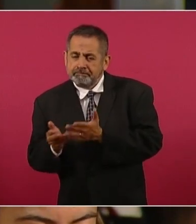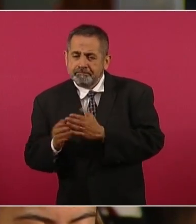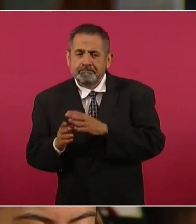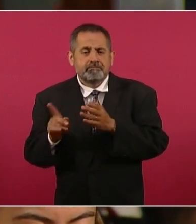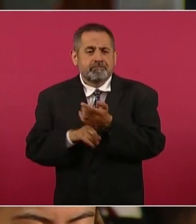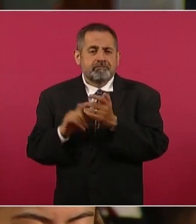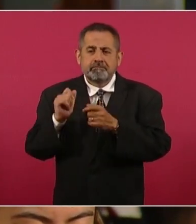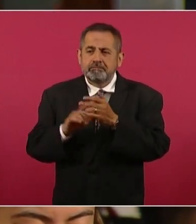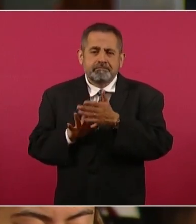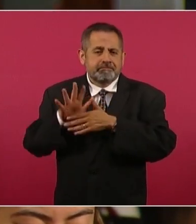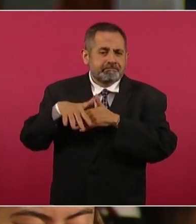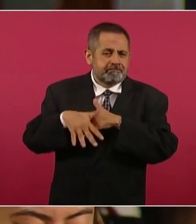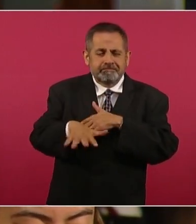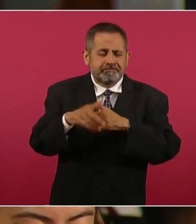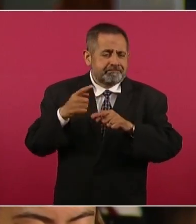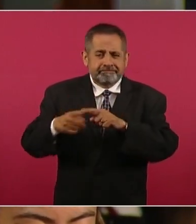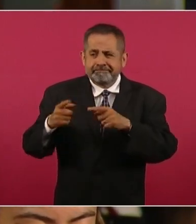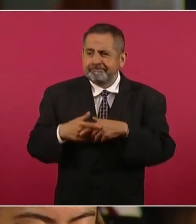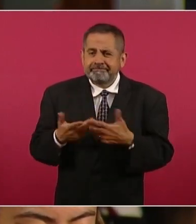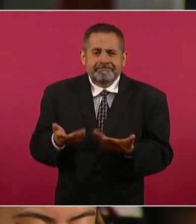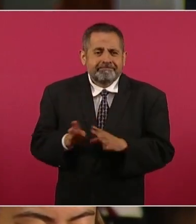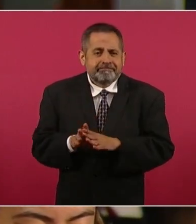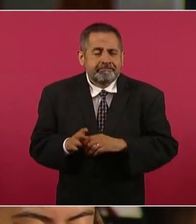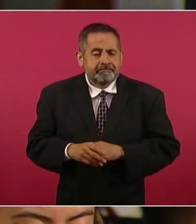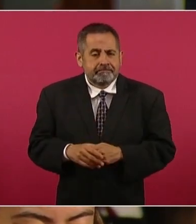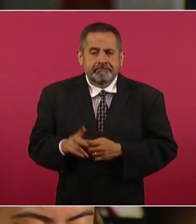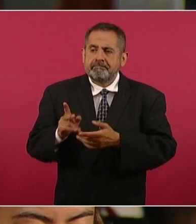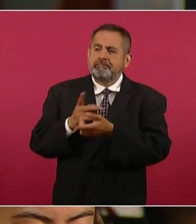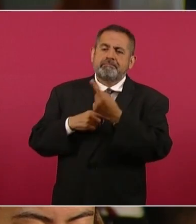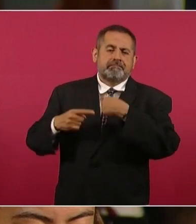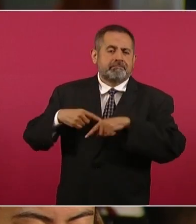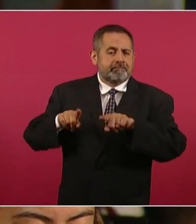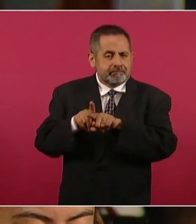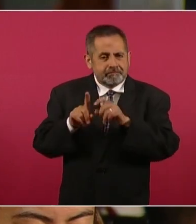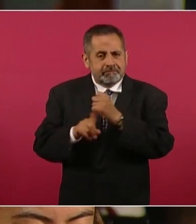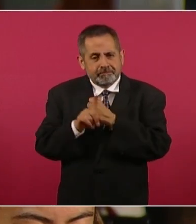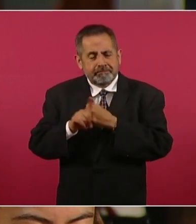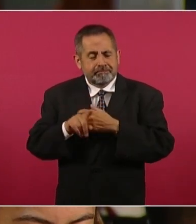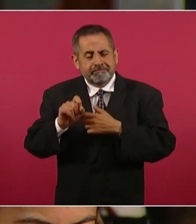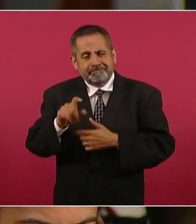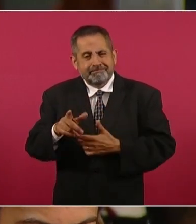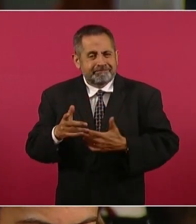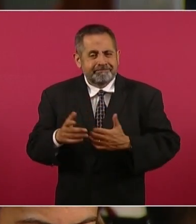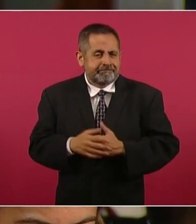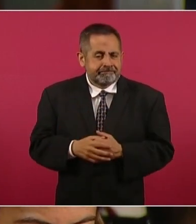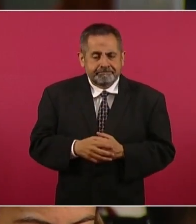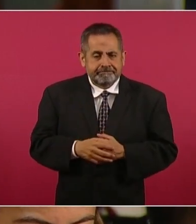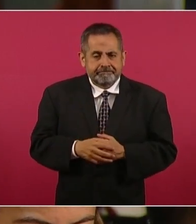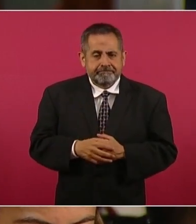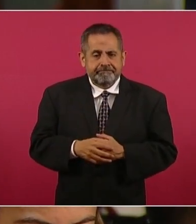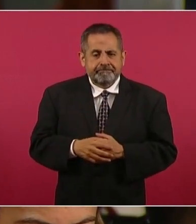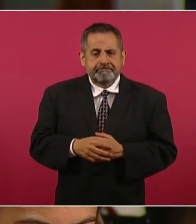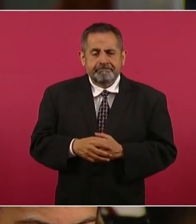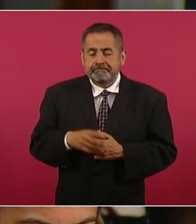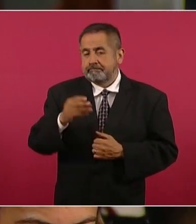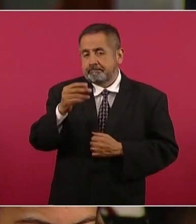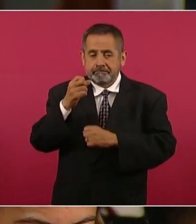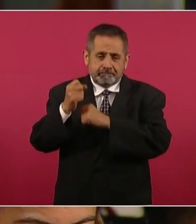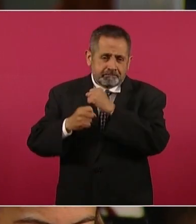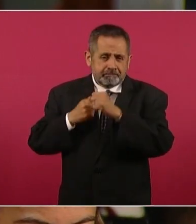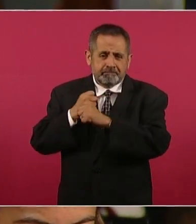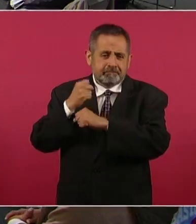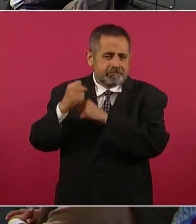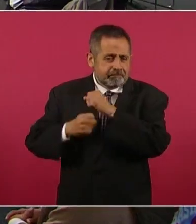temor a que haya un desbordamiento, etcétera, y regresamos otra vez al mismo problema de siempre. A lo largo de muchos años,